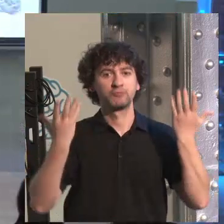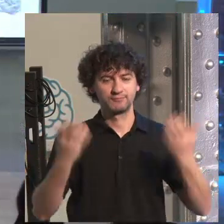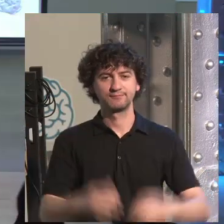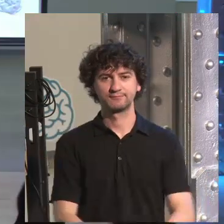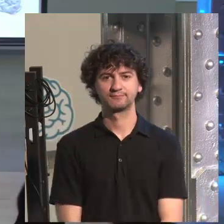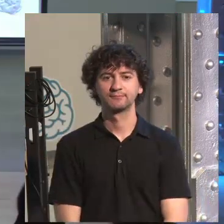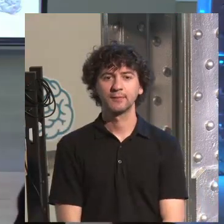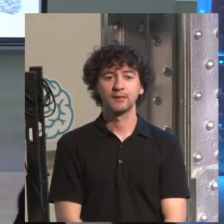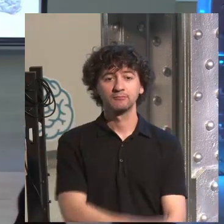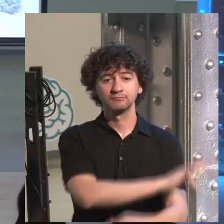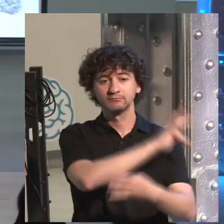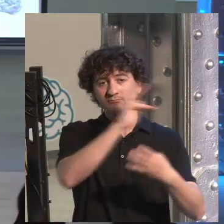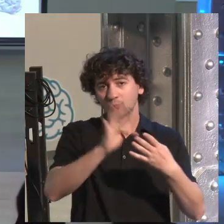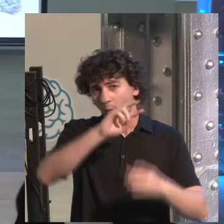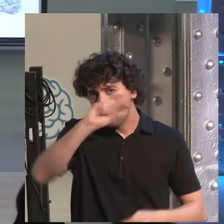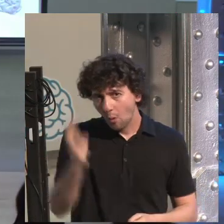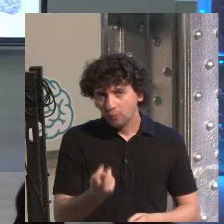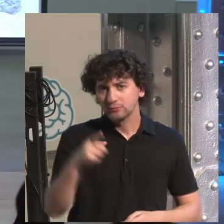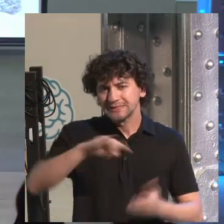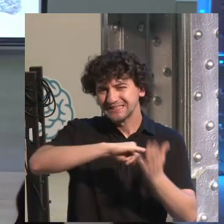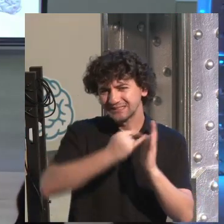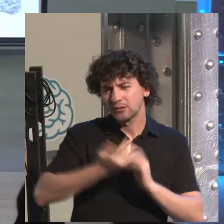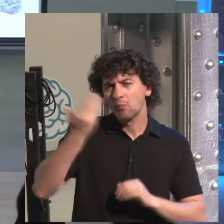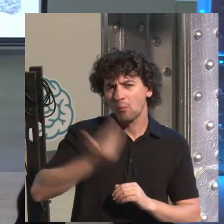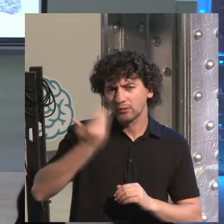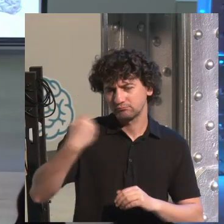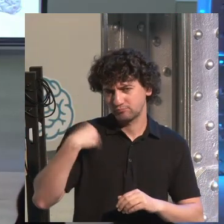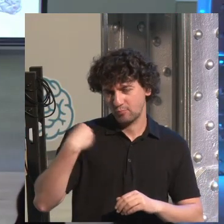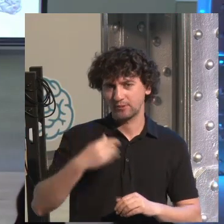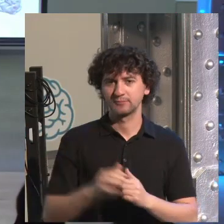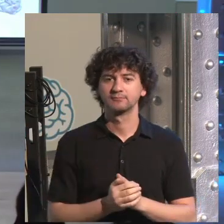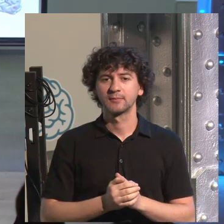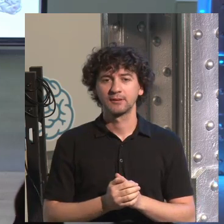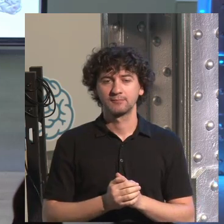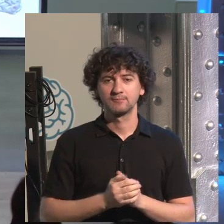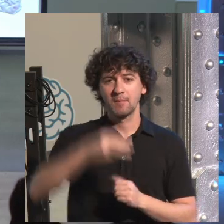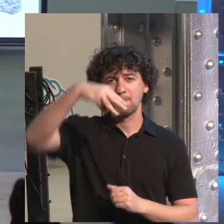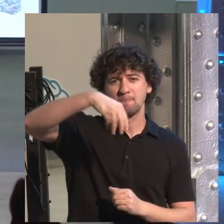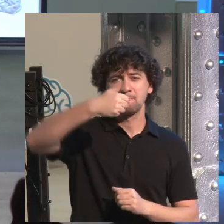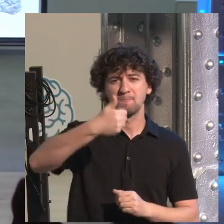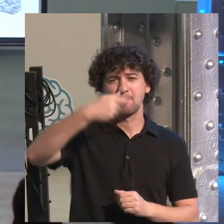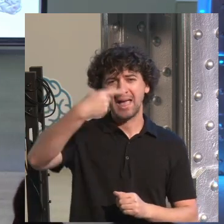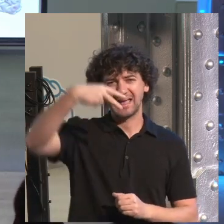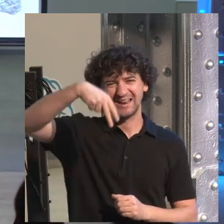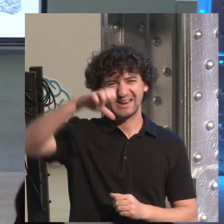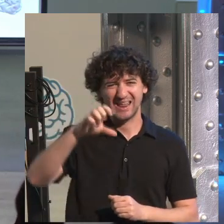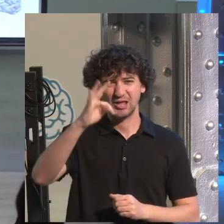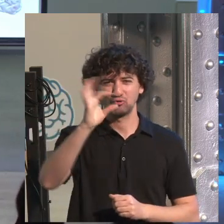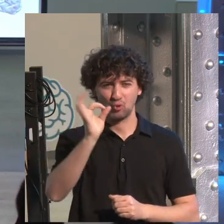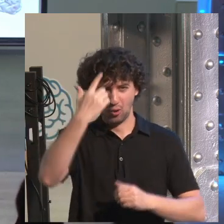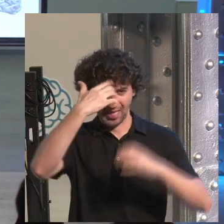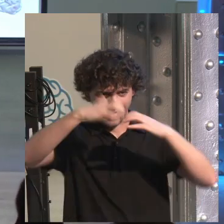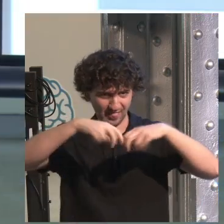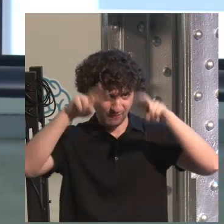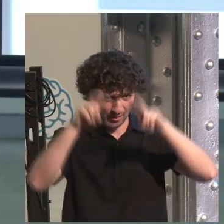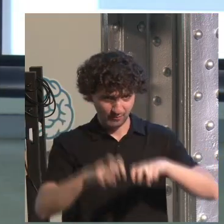Otra de las técnicas que se utiliza, que también tiene un fundamento magnético, es la magnetoencefalografía, que tampoco es una técnica